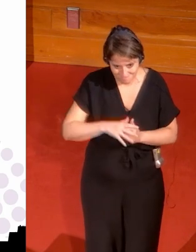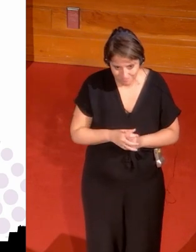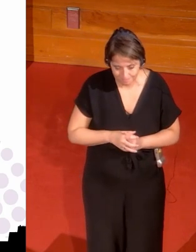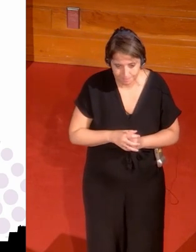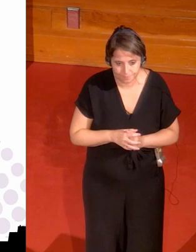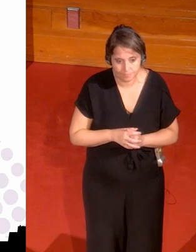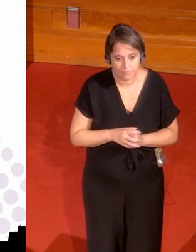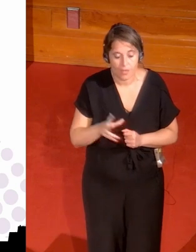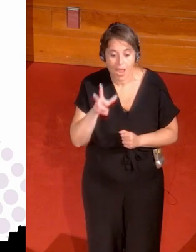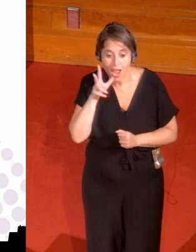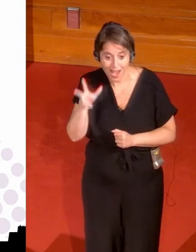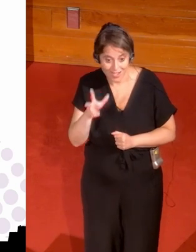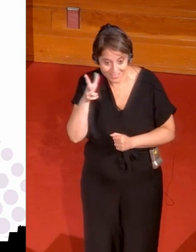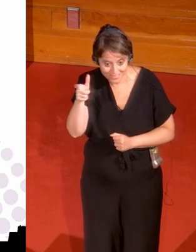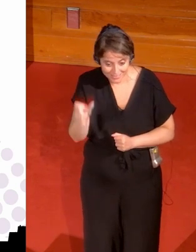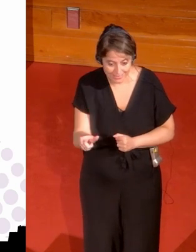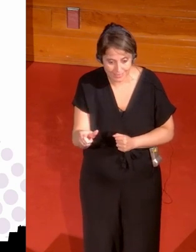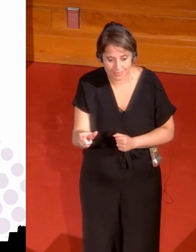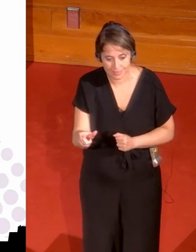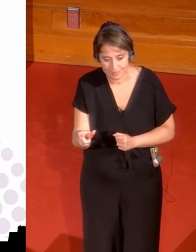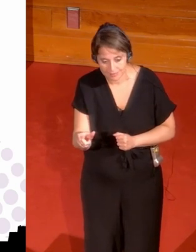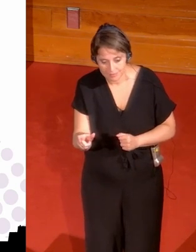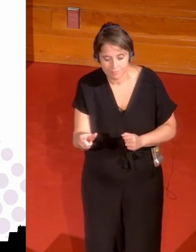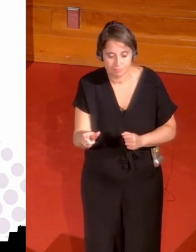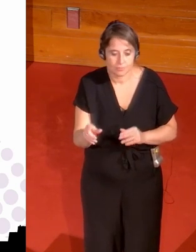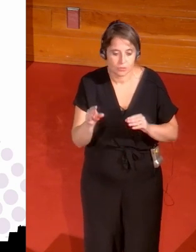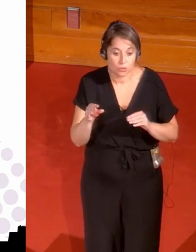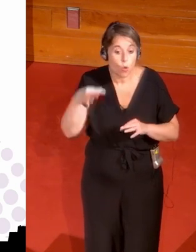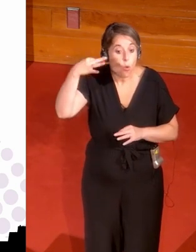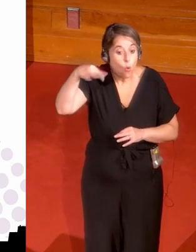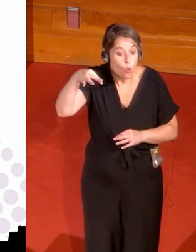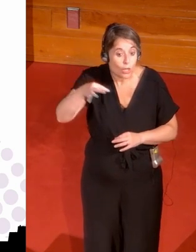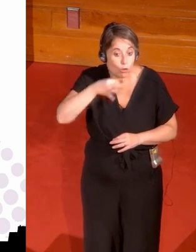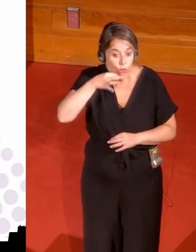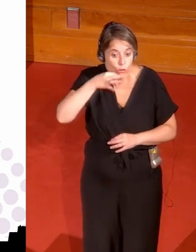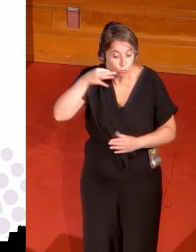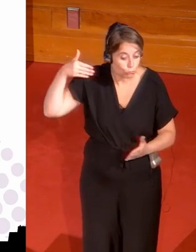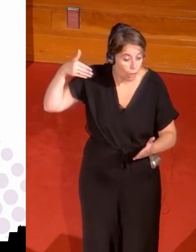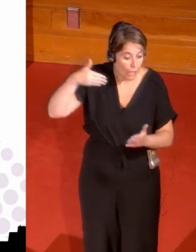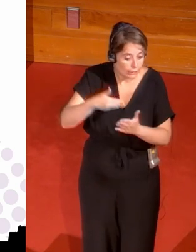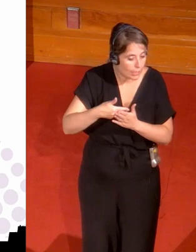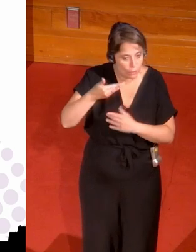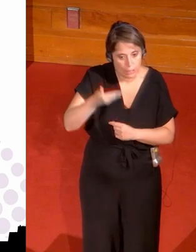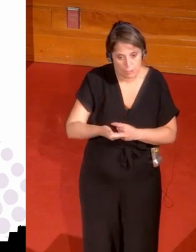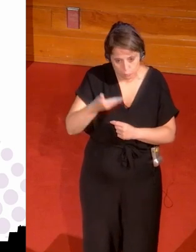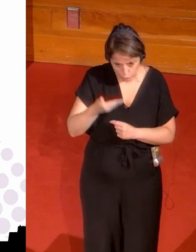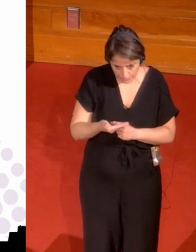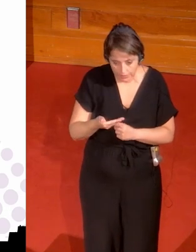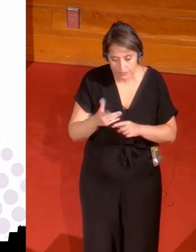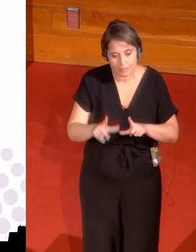cala Harris en ese volviendo a ese discurso el único que ha hecho hasta ahora s importante